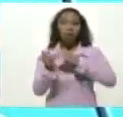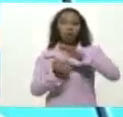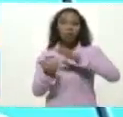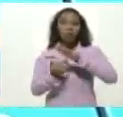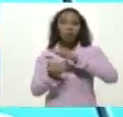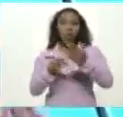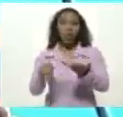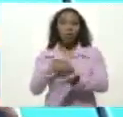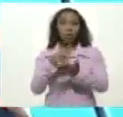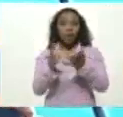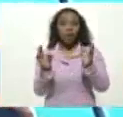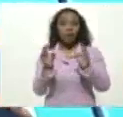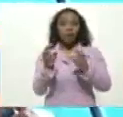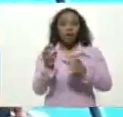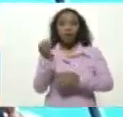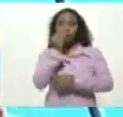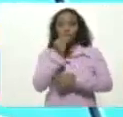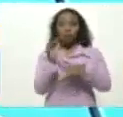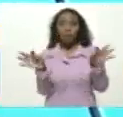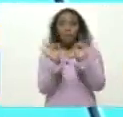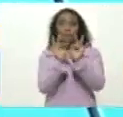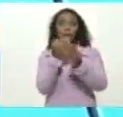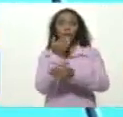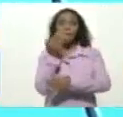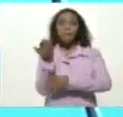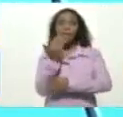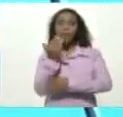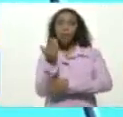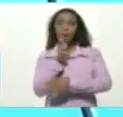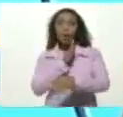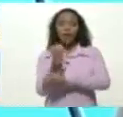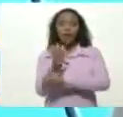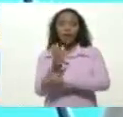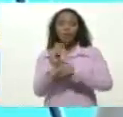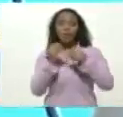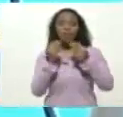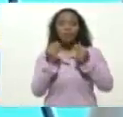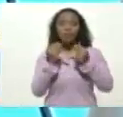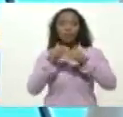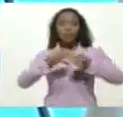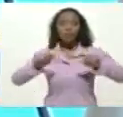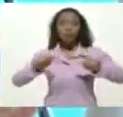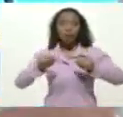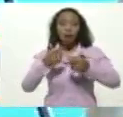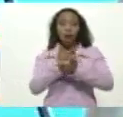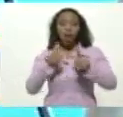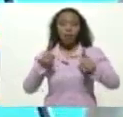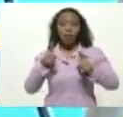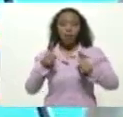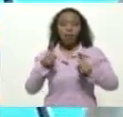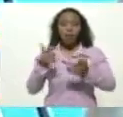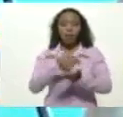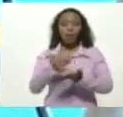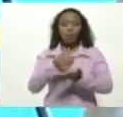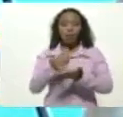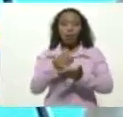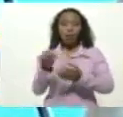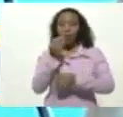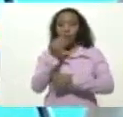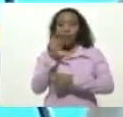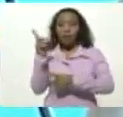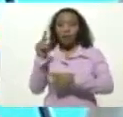Nacional de Nutrición. Usted nos ha pedido ir a decretar territorios libres de vulnerabilidad nutricional. Y a partir de este mes de